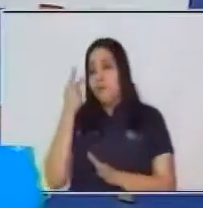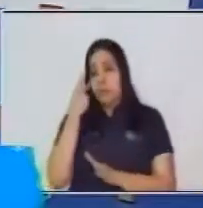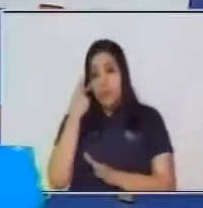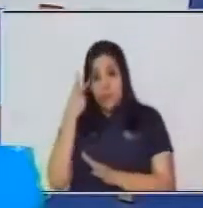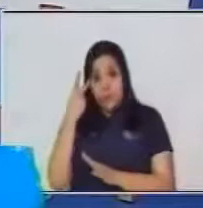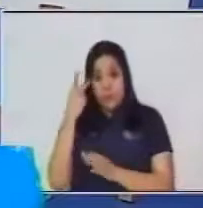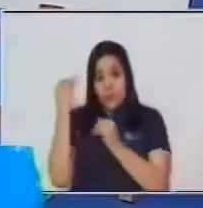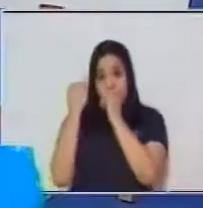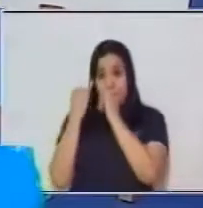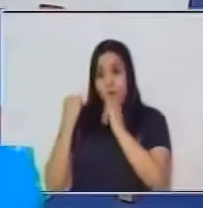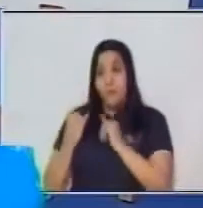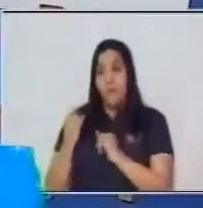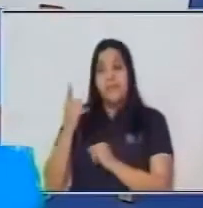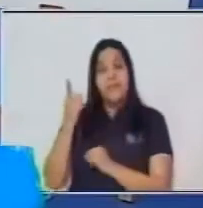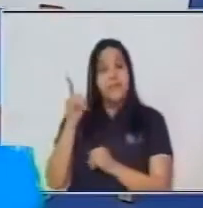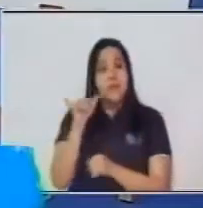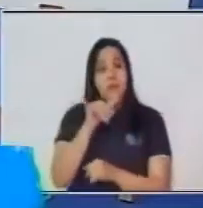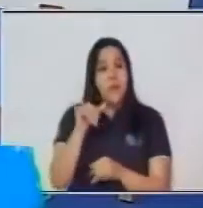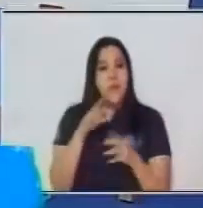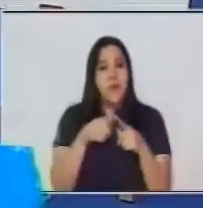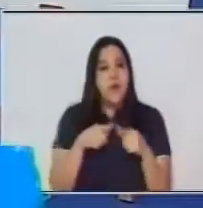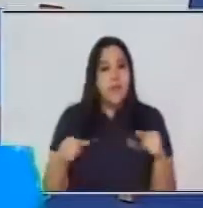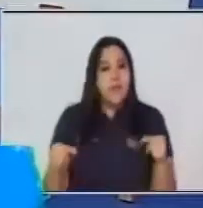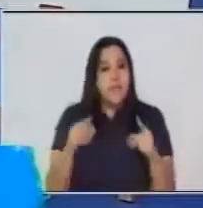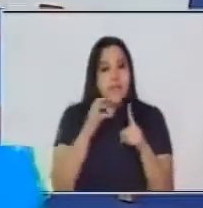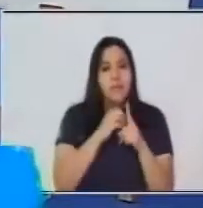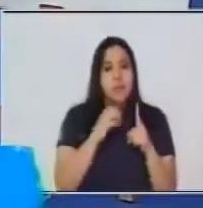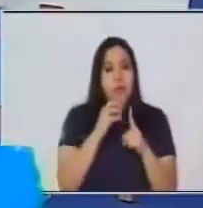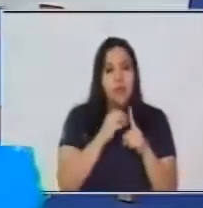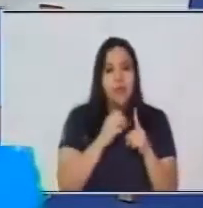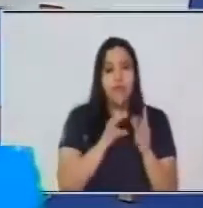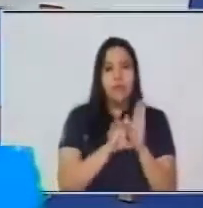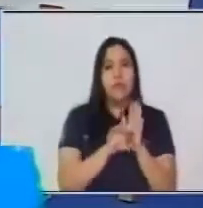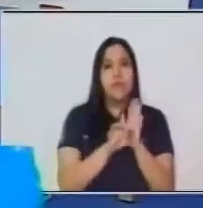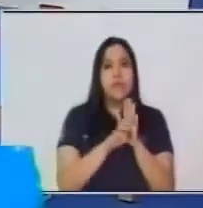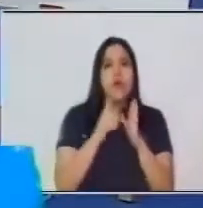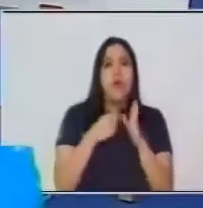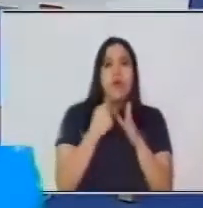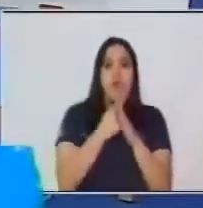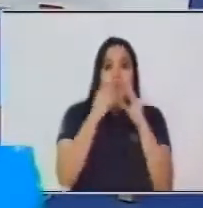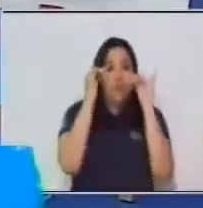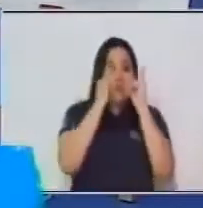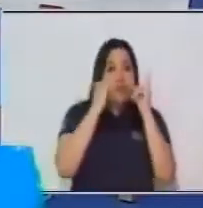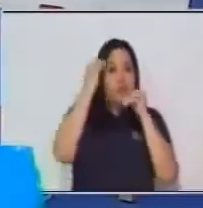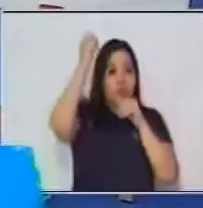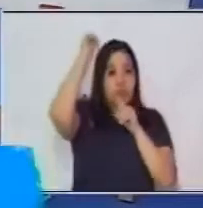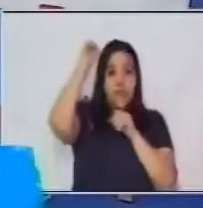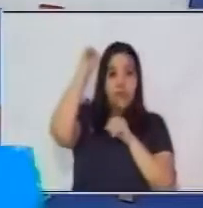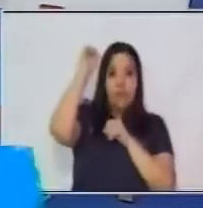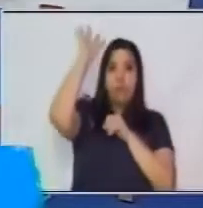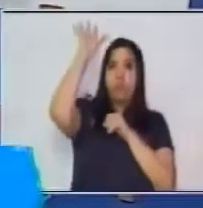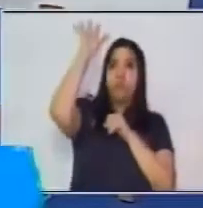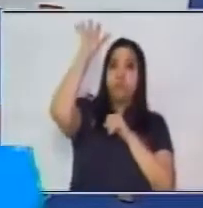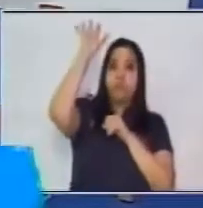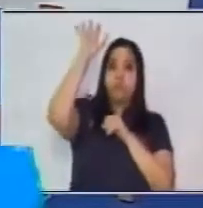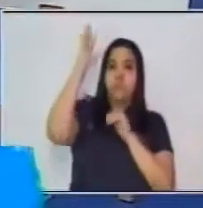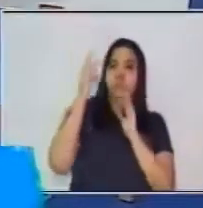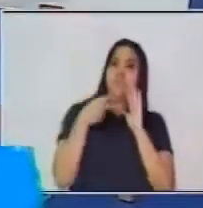algunas caricaturas o en algunas tiras cómicas, cuando al personaje en la cabeza se le enciende un foco. ¿Qué significa eso?